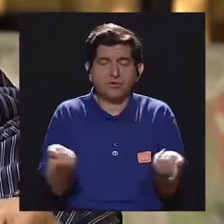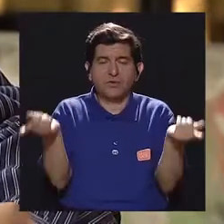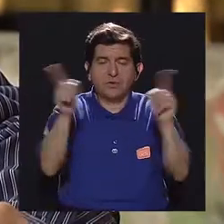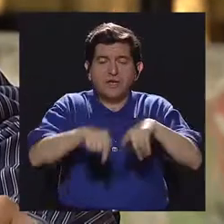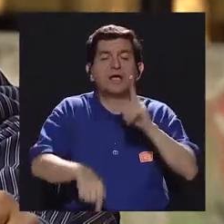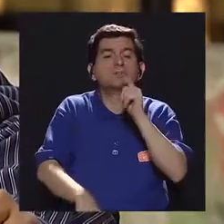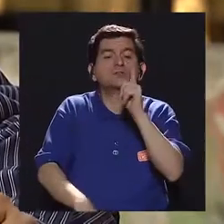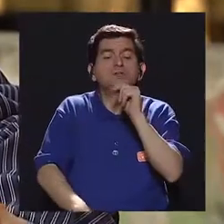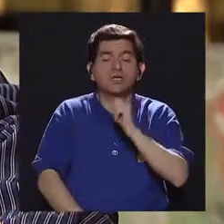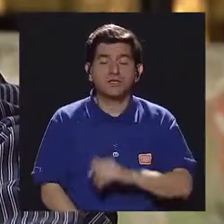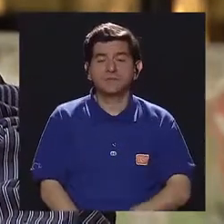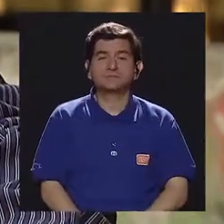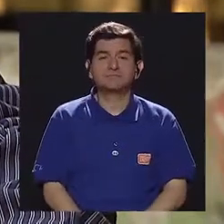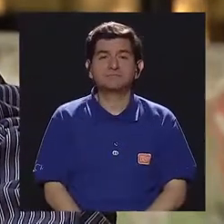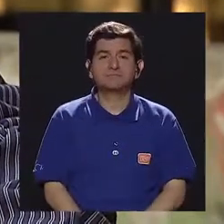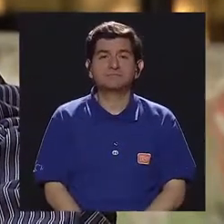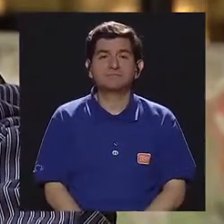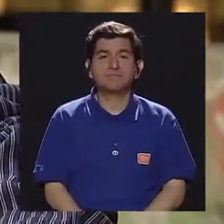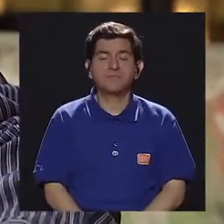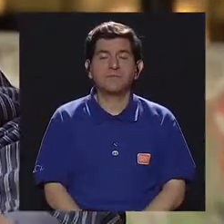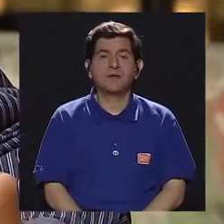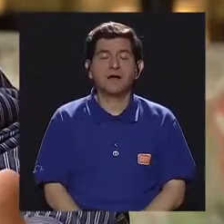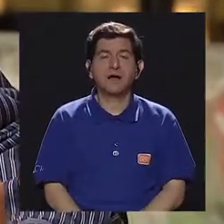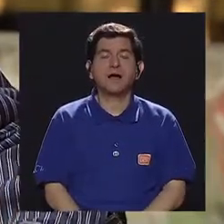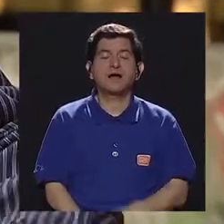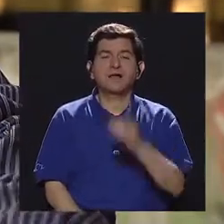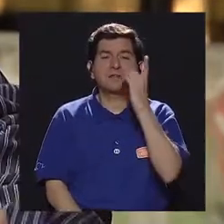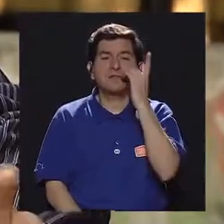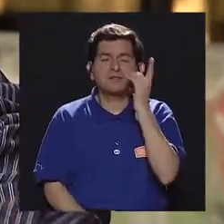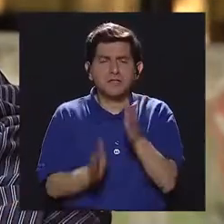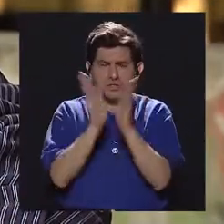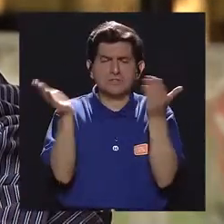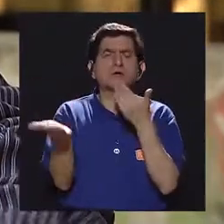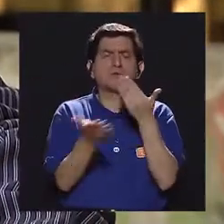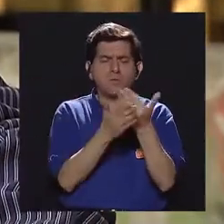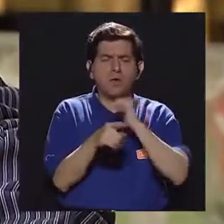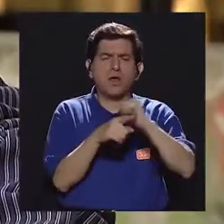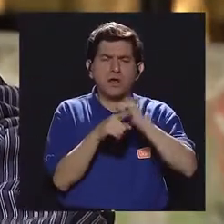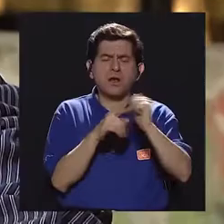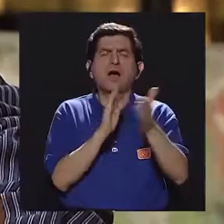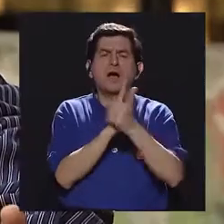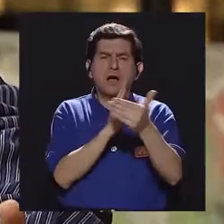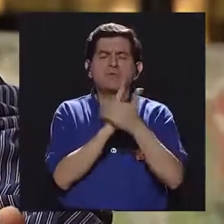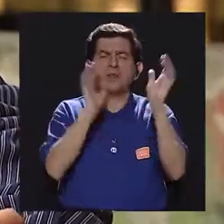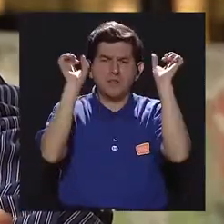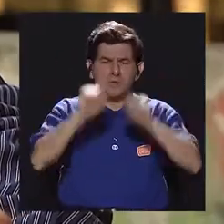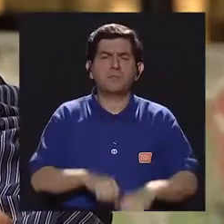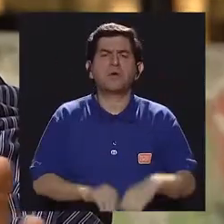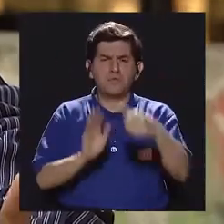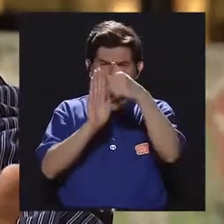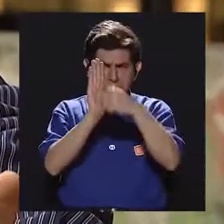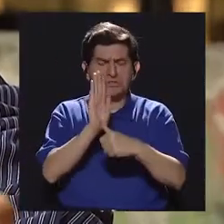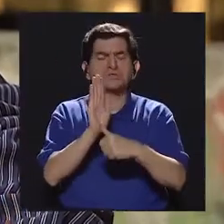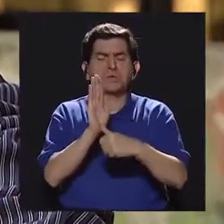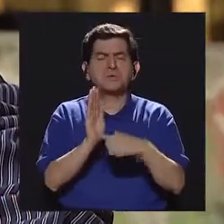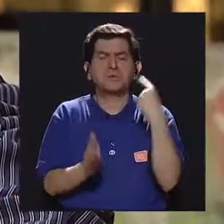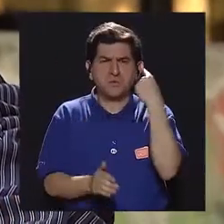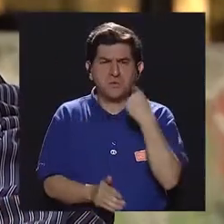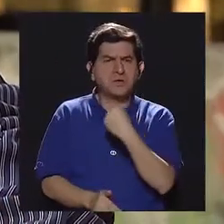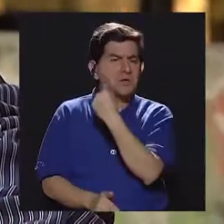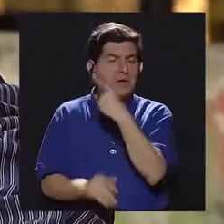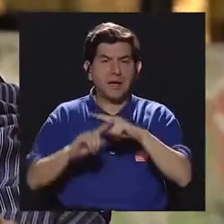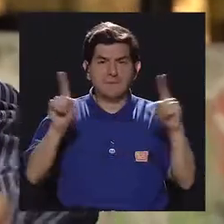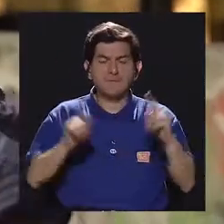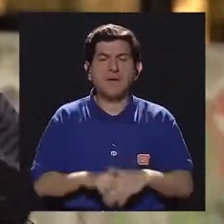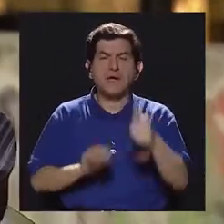caso. ¿Okay? Hay odontólogos generales con muy buen entrenamiento que están en capacidad de hacer una cirugía oral.